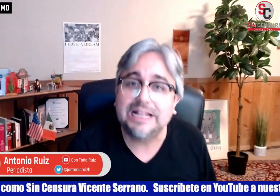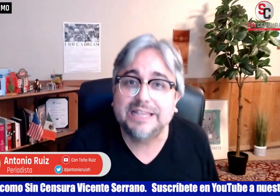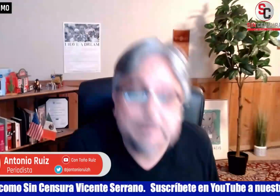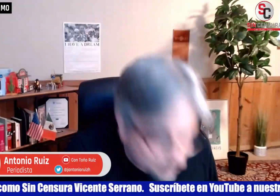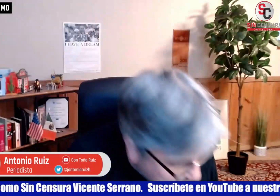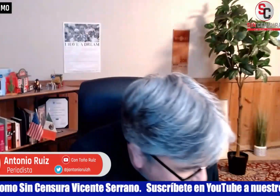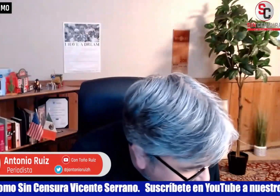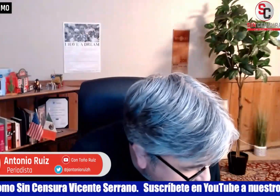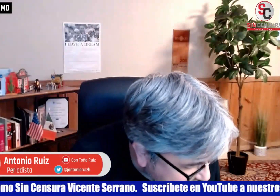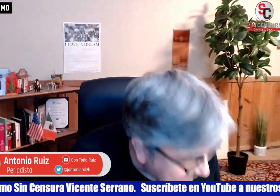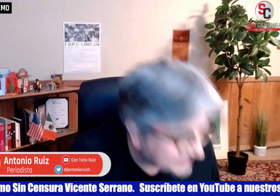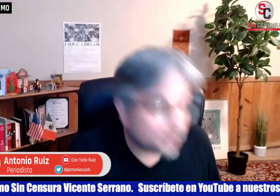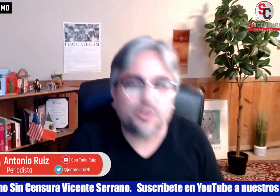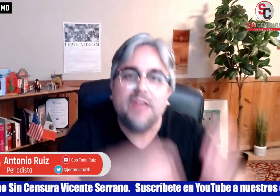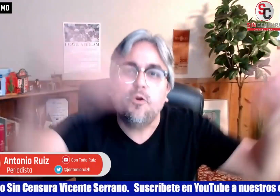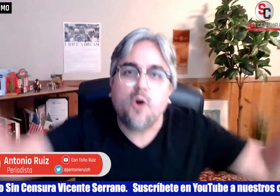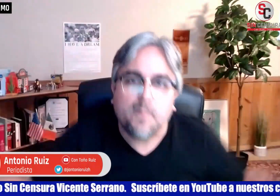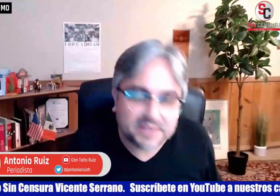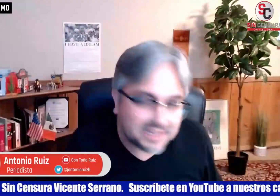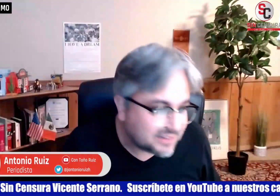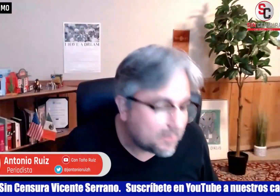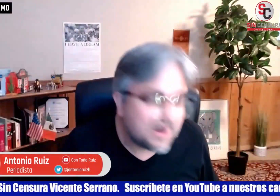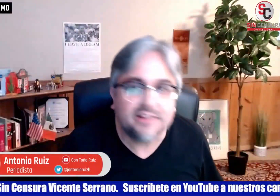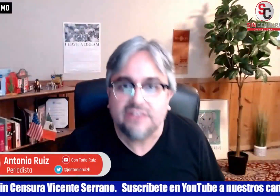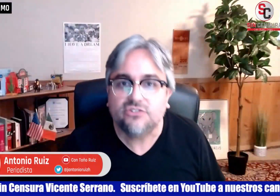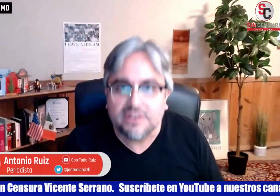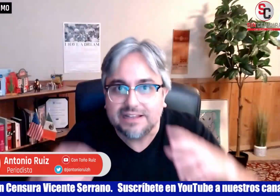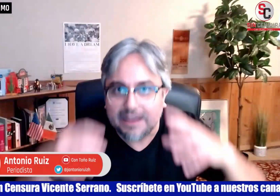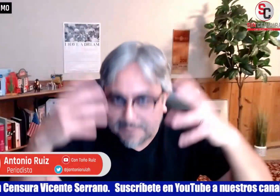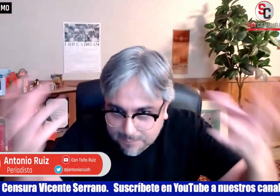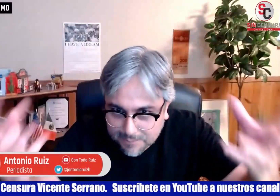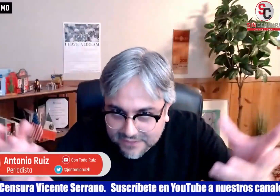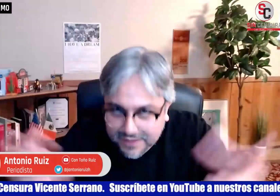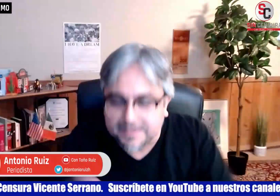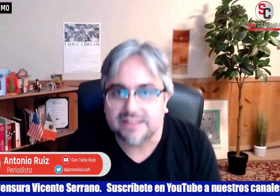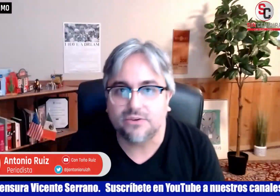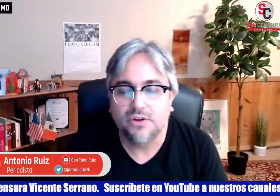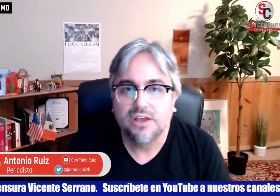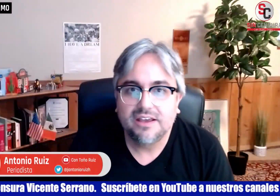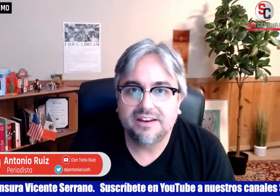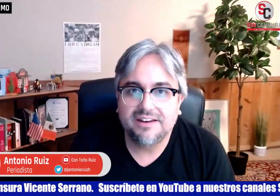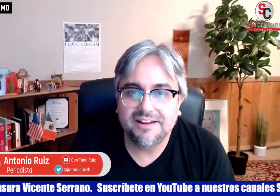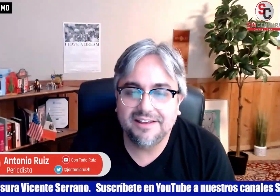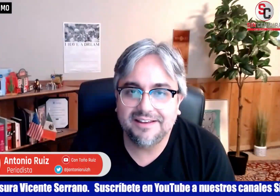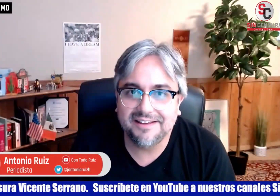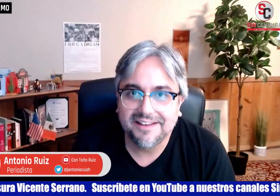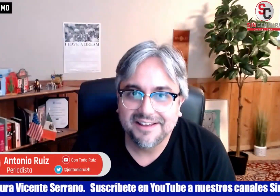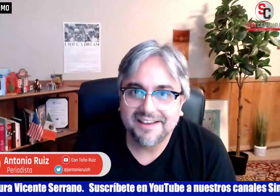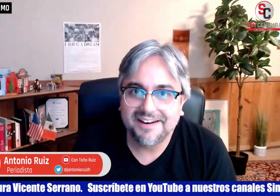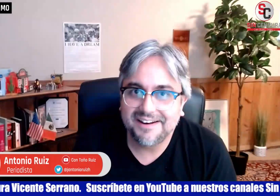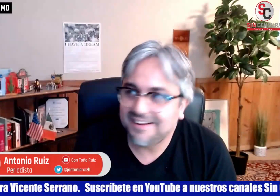retuiteó al tipo y hasta lo tradujo, porque el tipo hizo este planteamiento